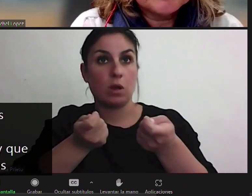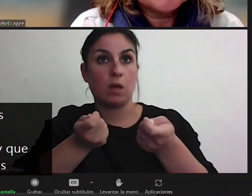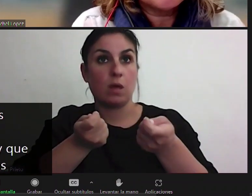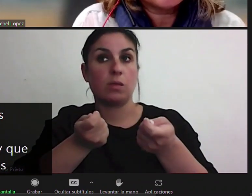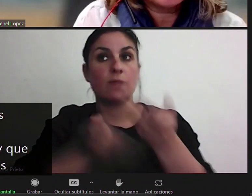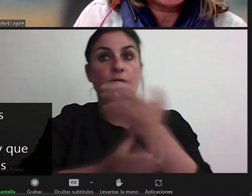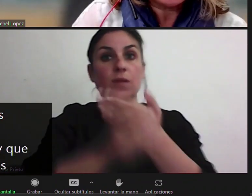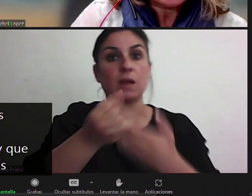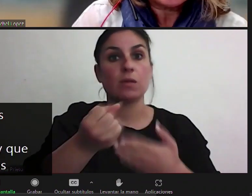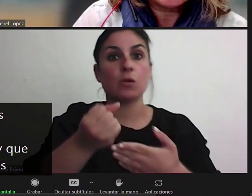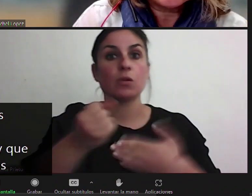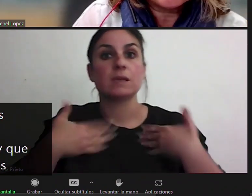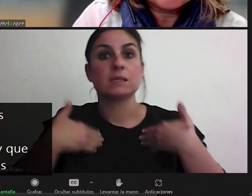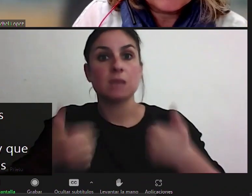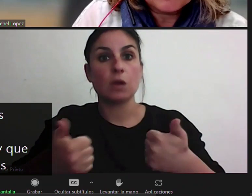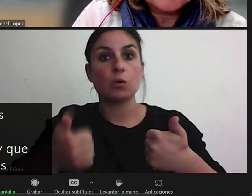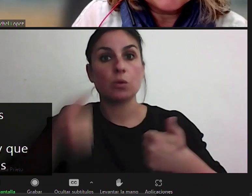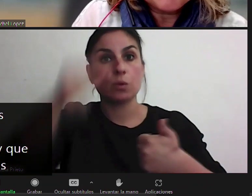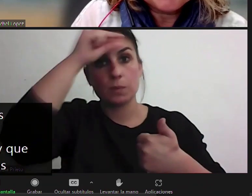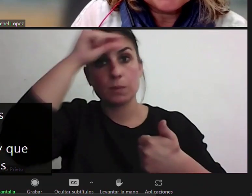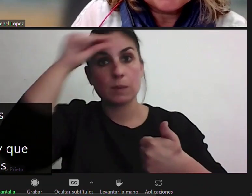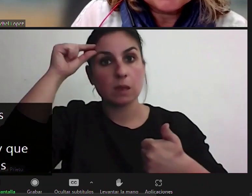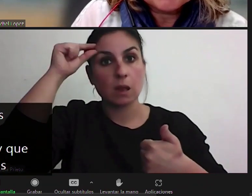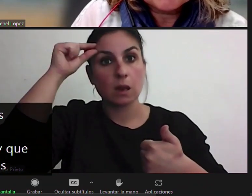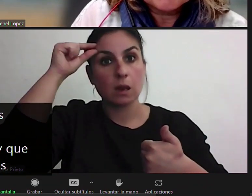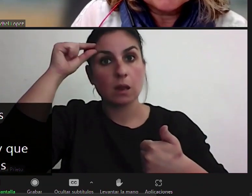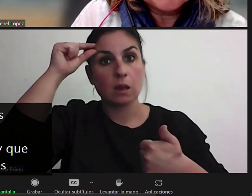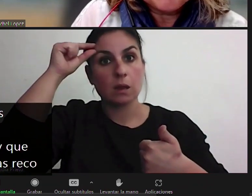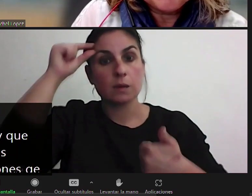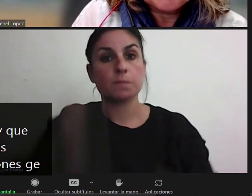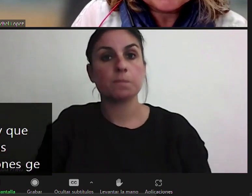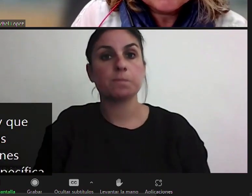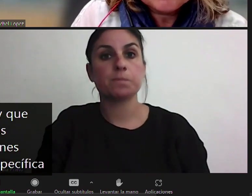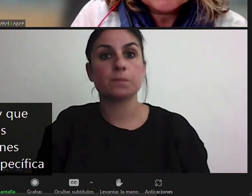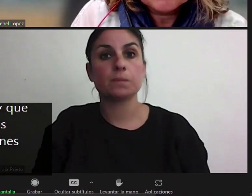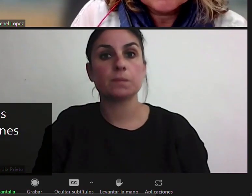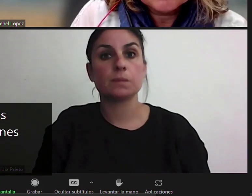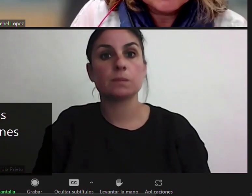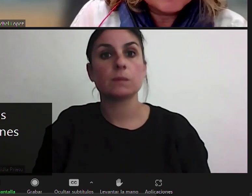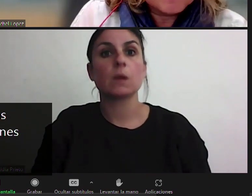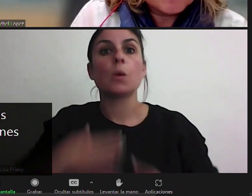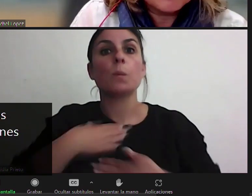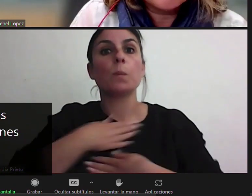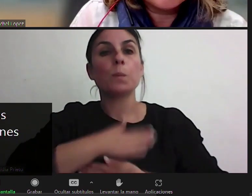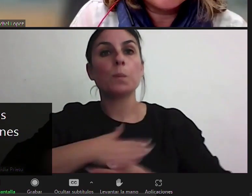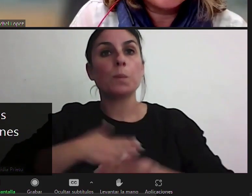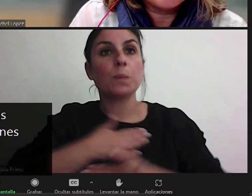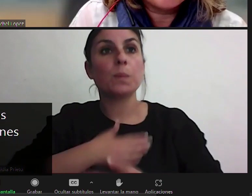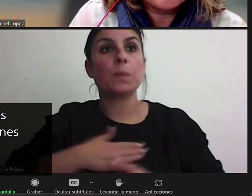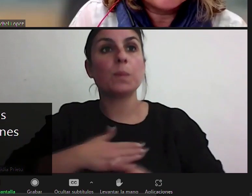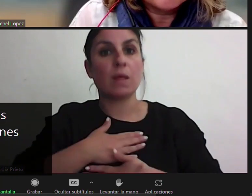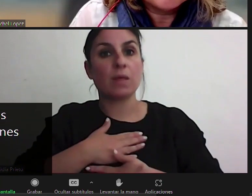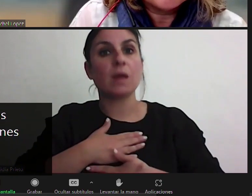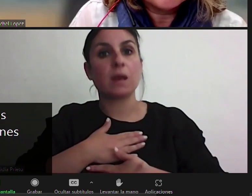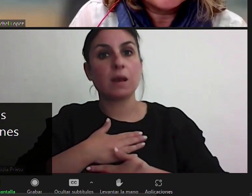Martínez, que es trabajador social de la propia Federación de Salud Mental. Yum, un placer que esteu en vosotros